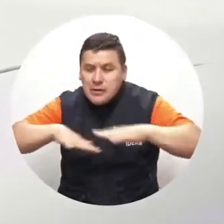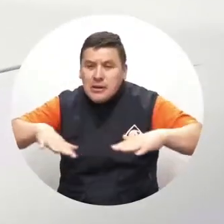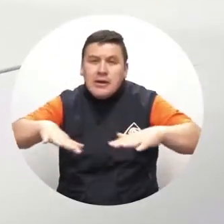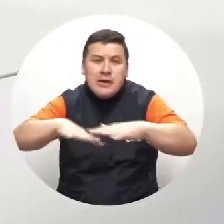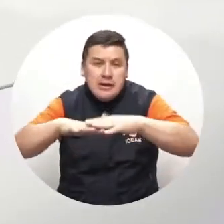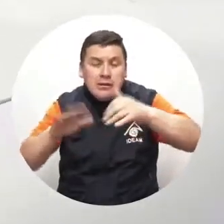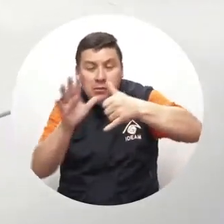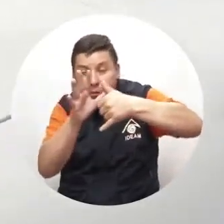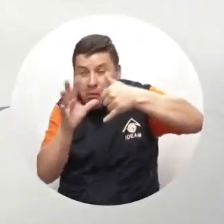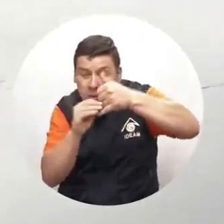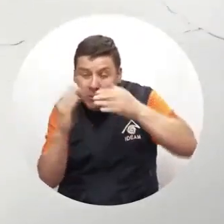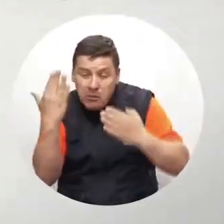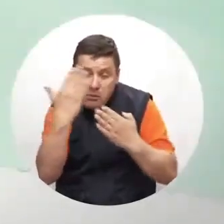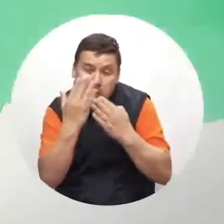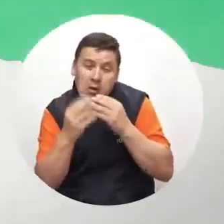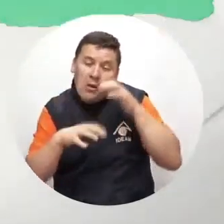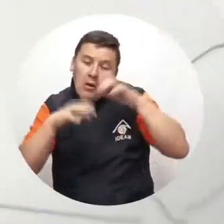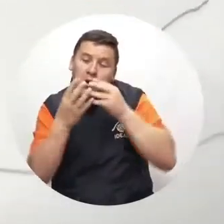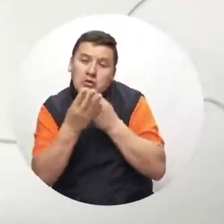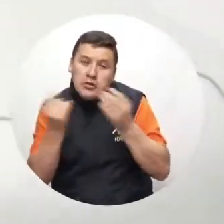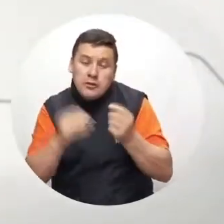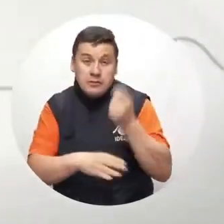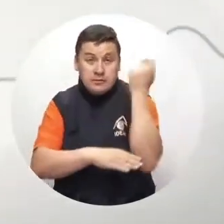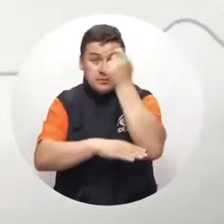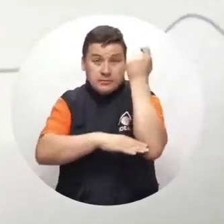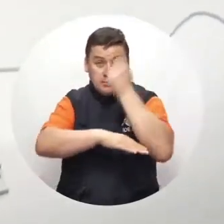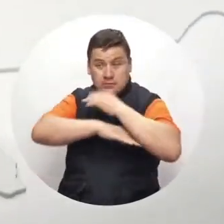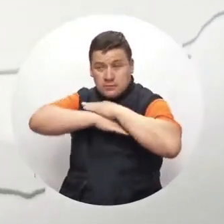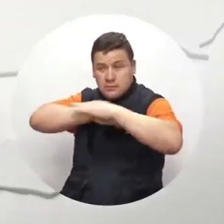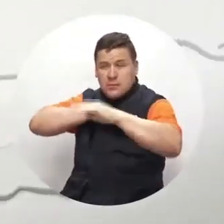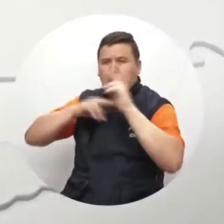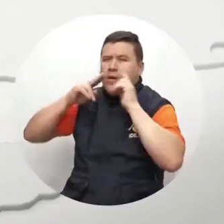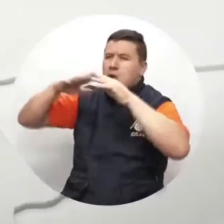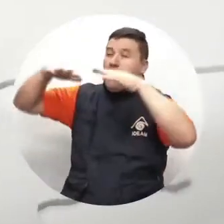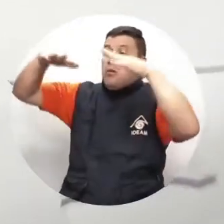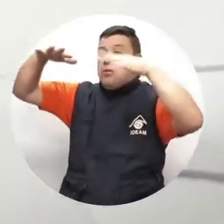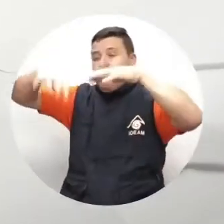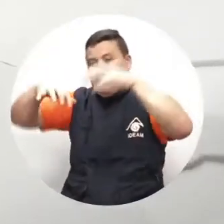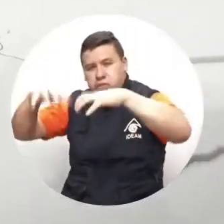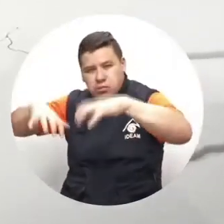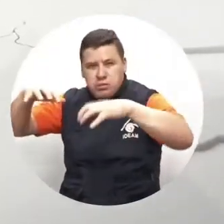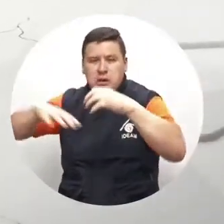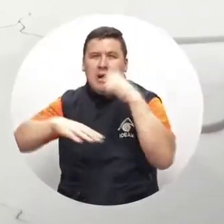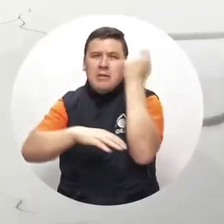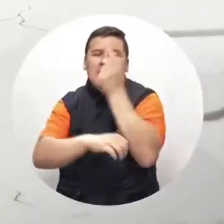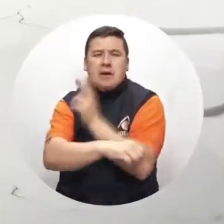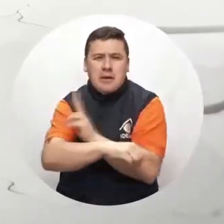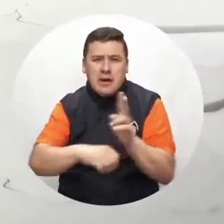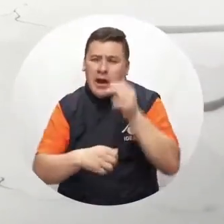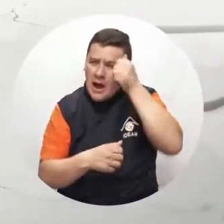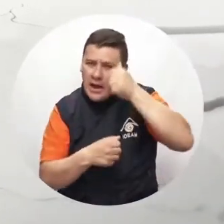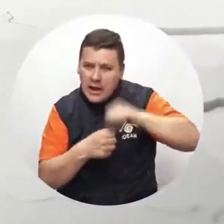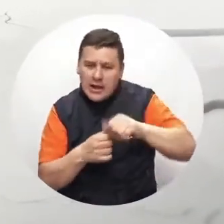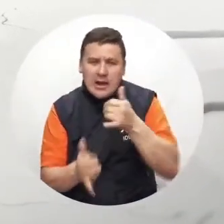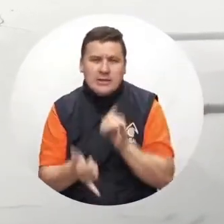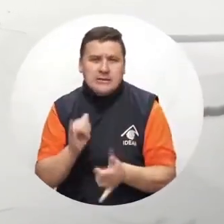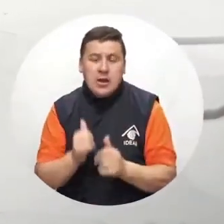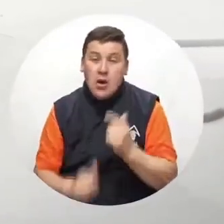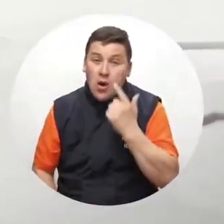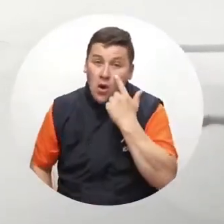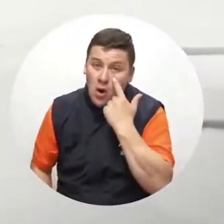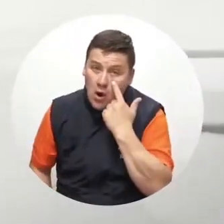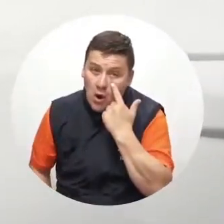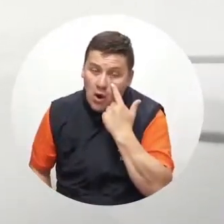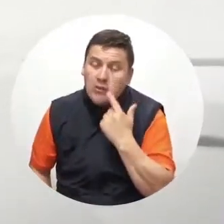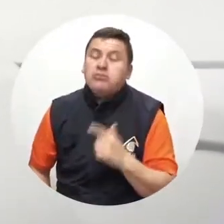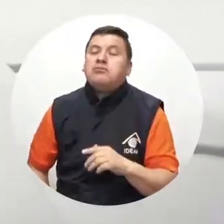Tolima. En el límite con el litoral pacífico habrá lluvias suaves. Los llanos colombianos seguirán con cielo nuboso. Lloverá en Meta, Vichada, Arauca